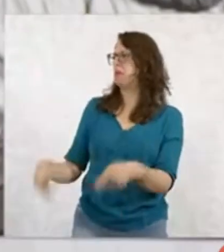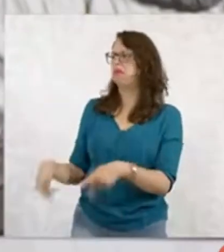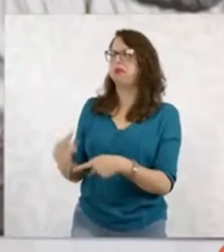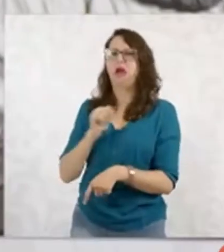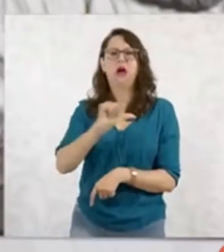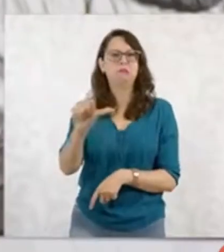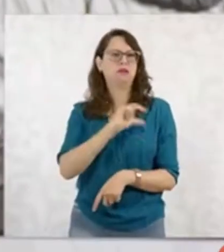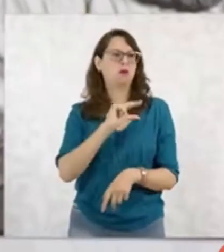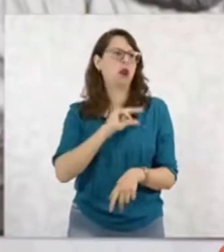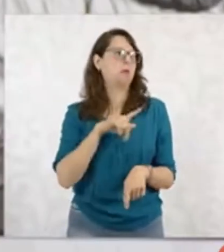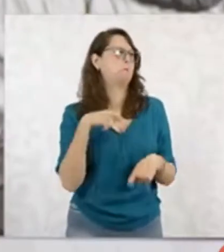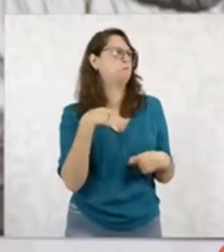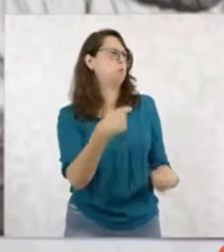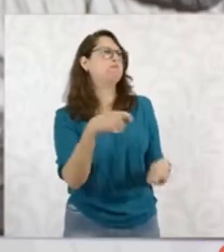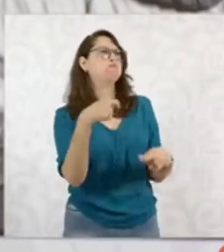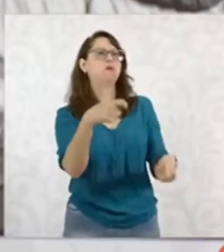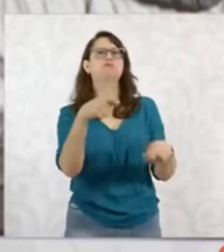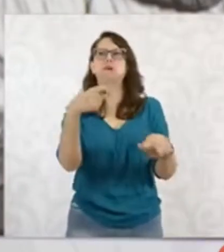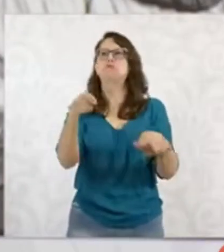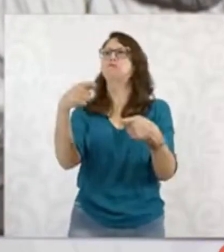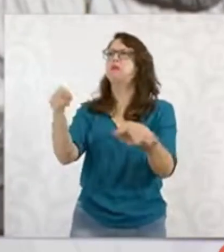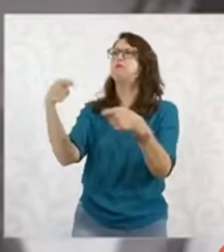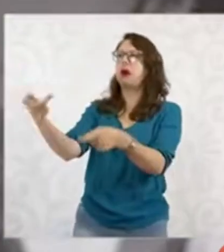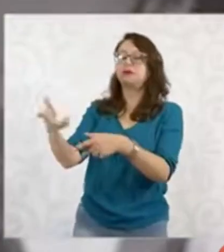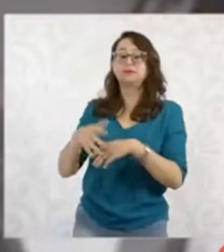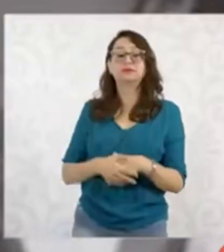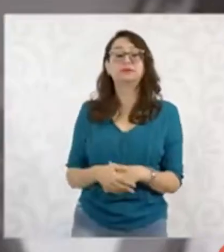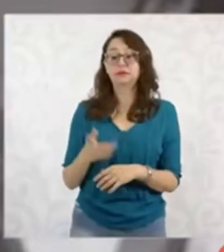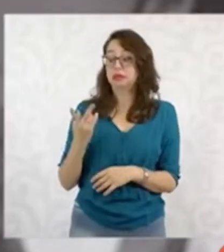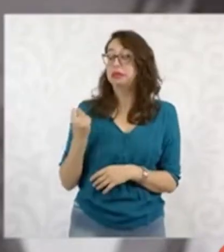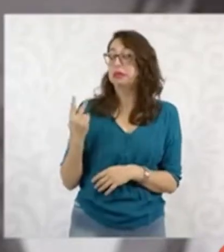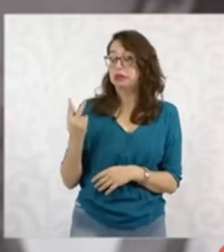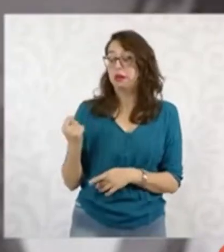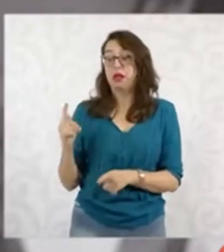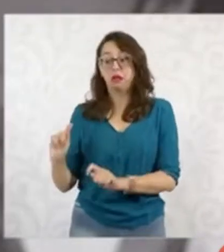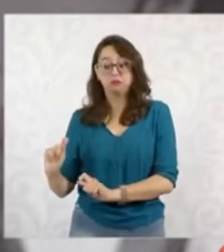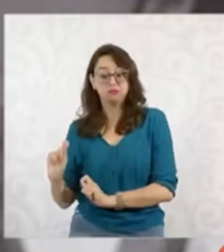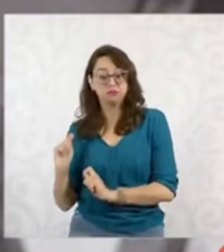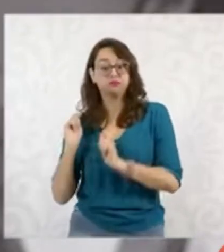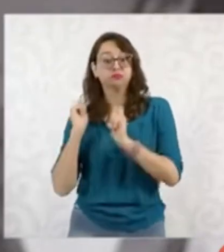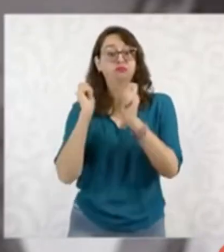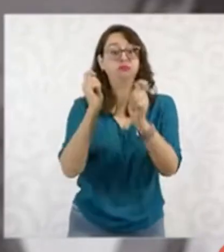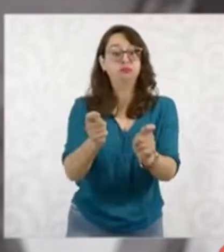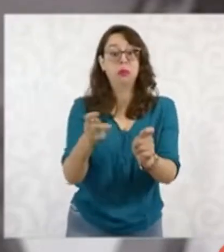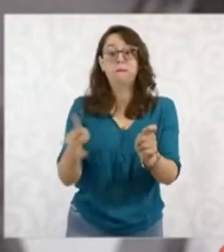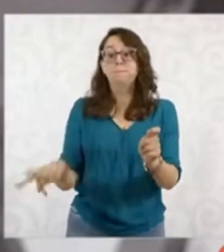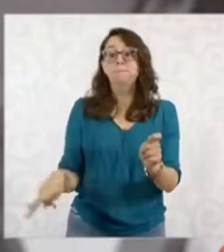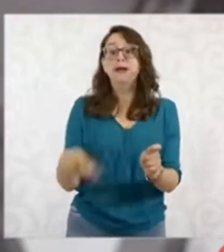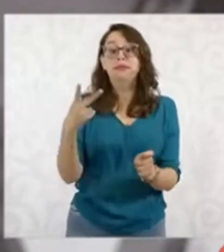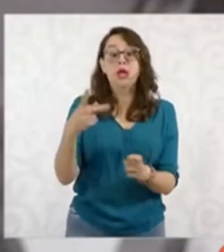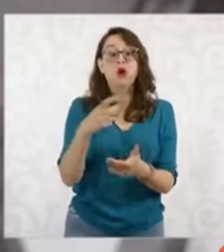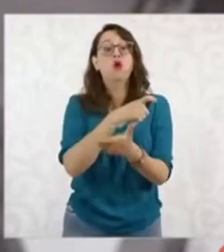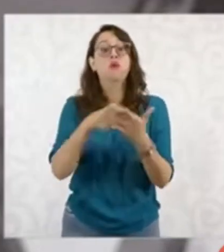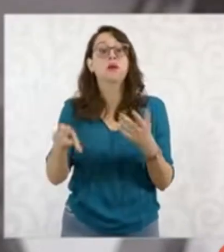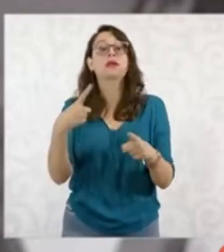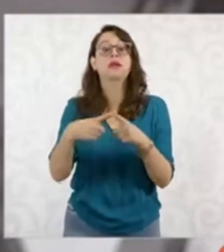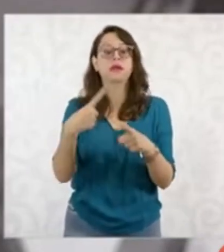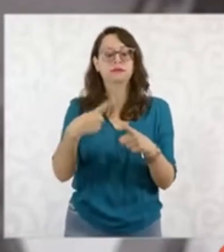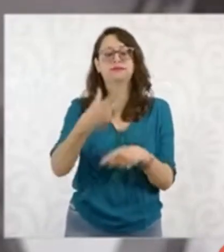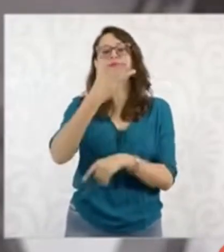México. Se vende la televisora y la compra Salinas